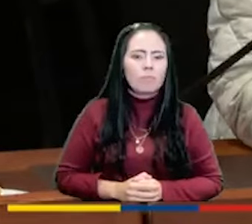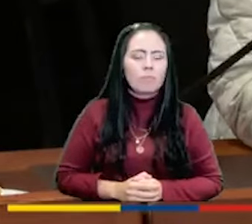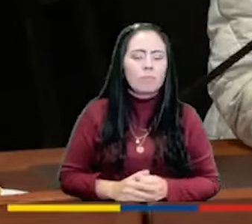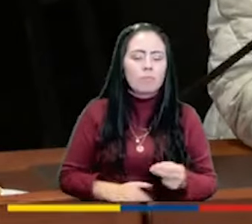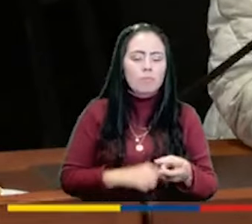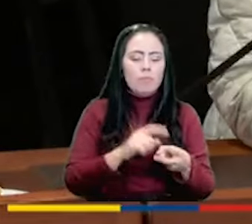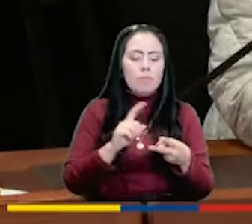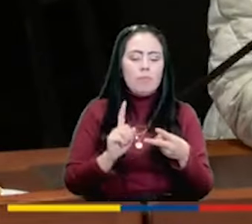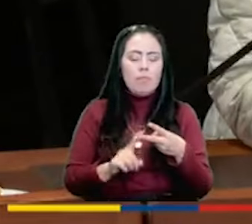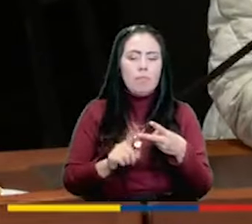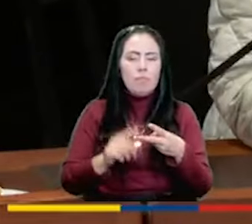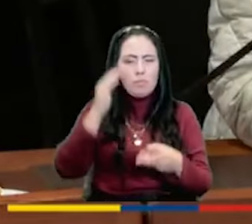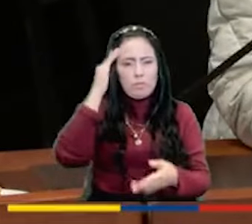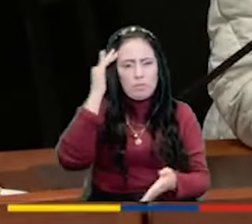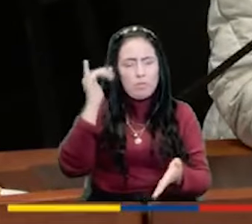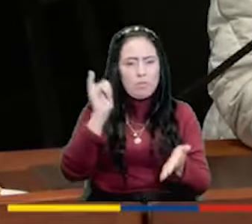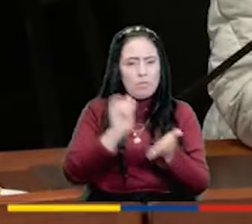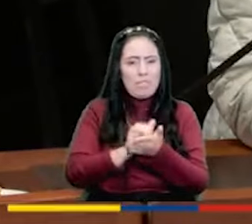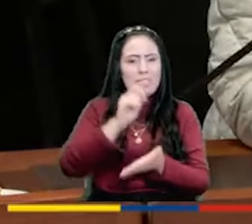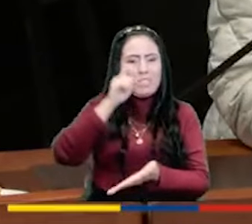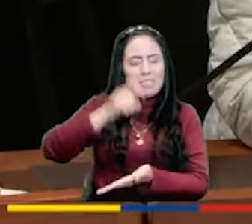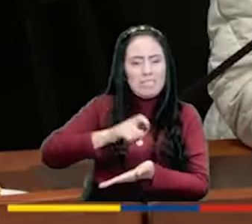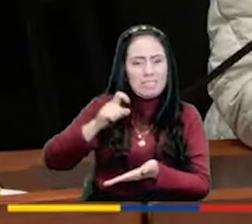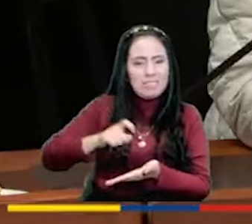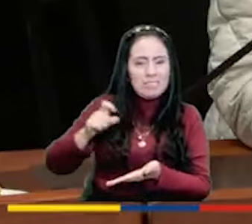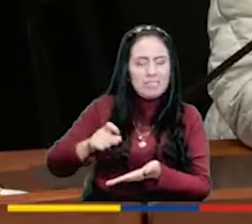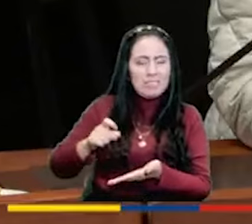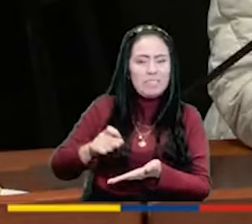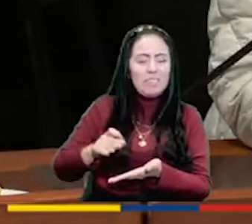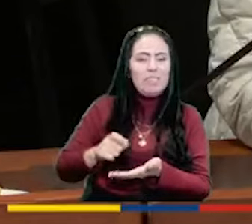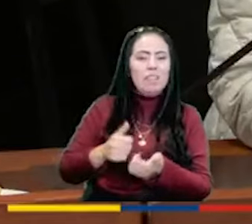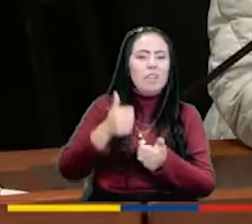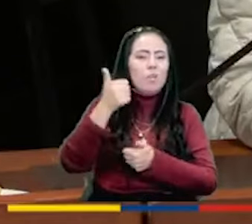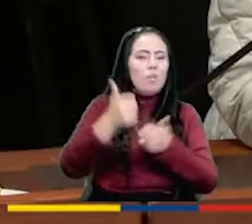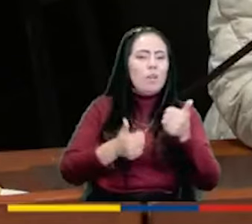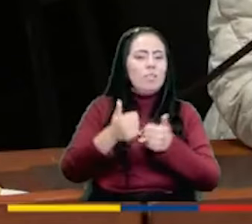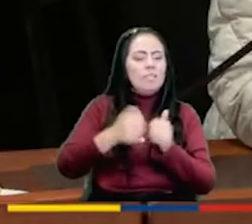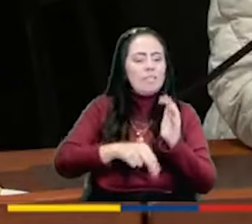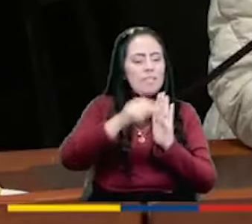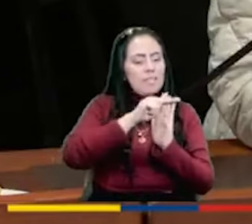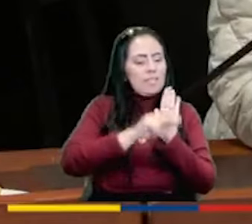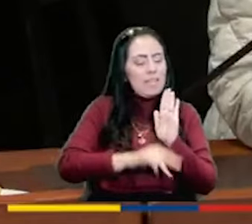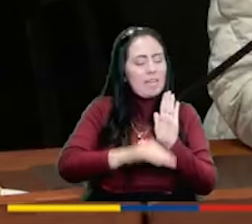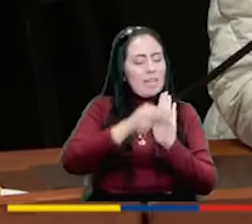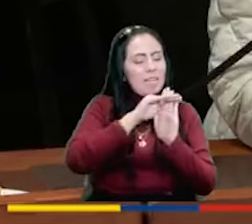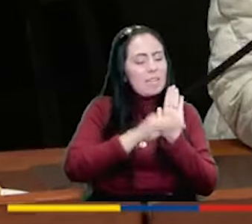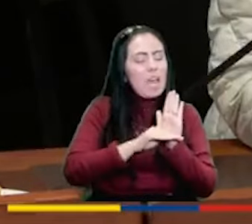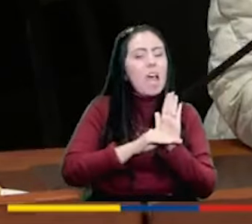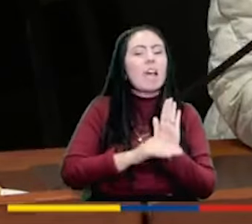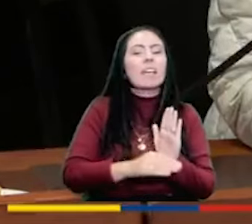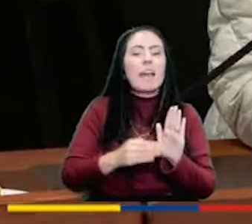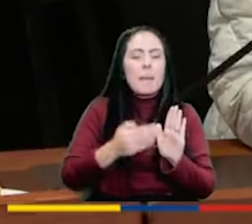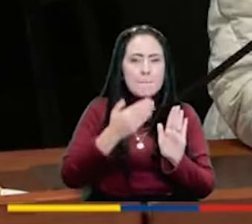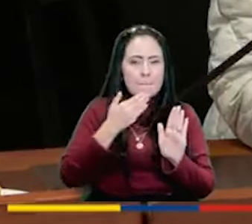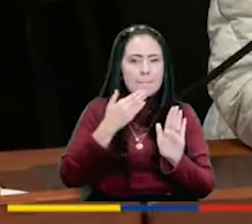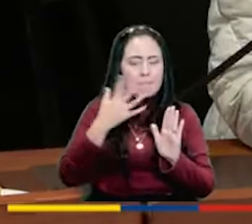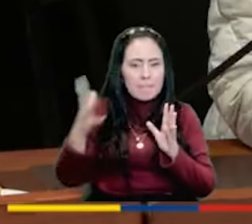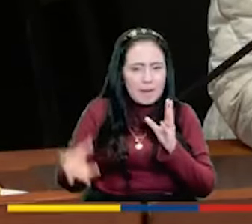Segundo, yo creo que es necesario definir reglas y criterios que nos permitan una